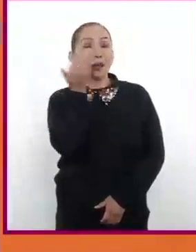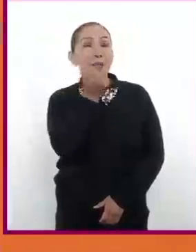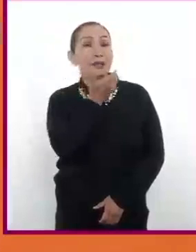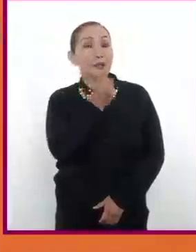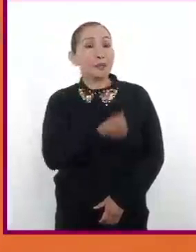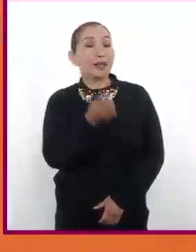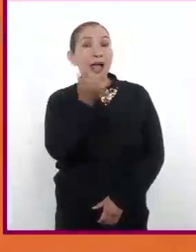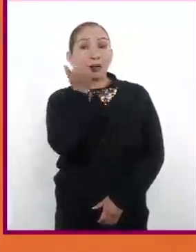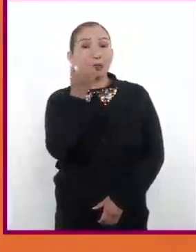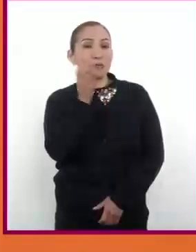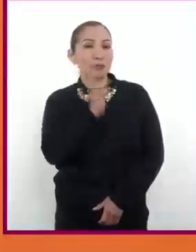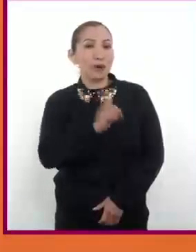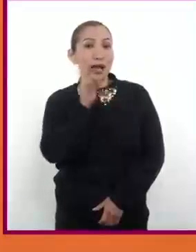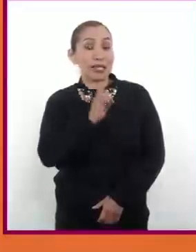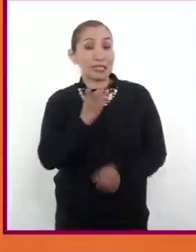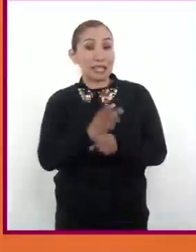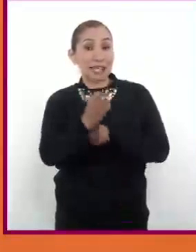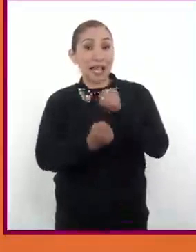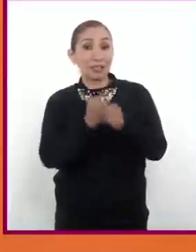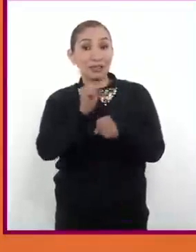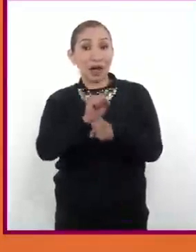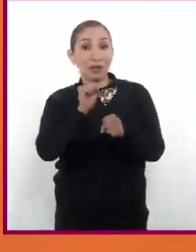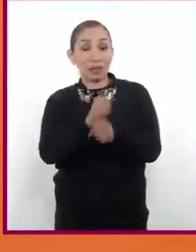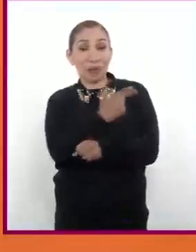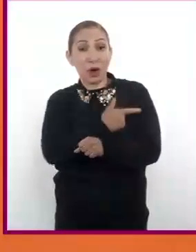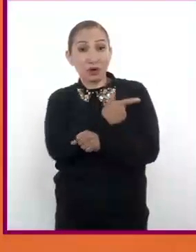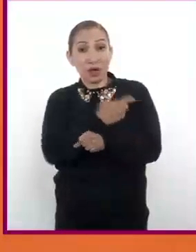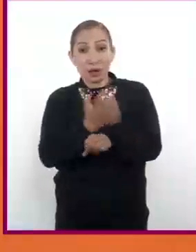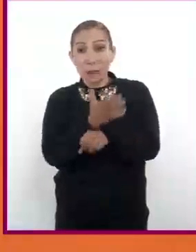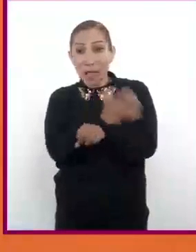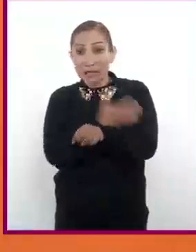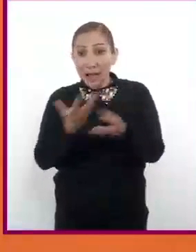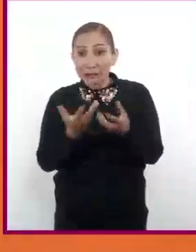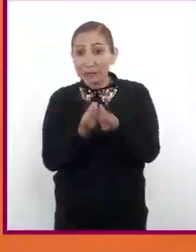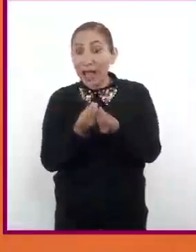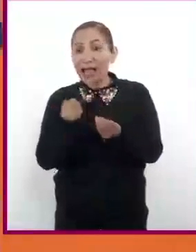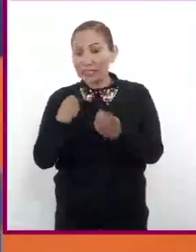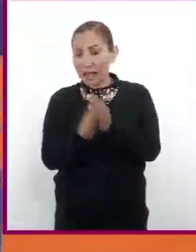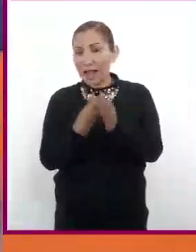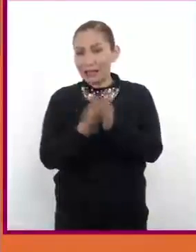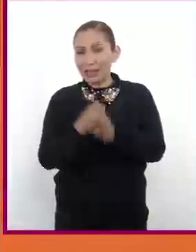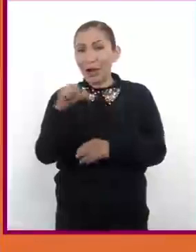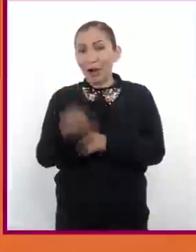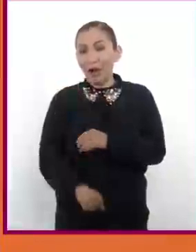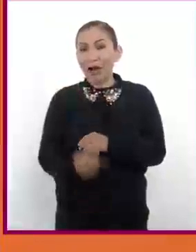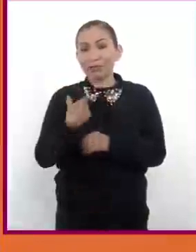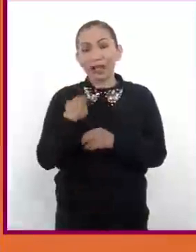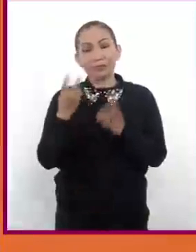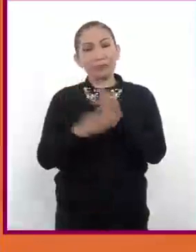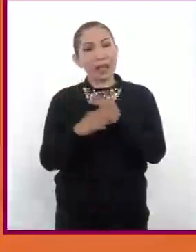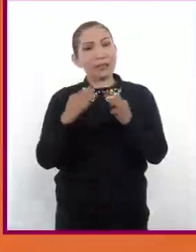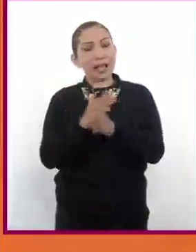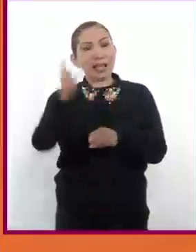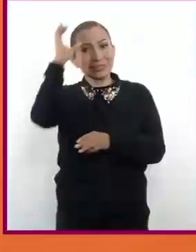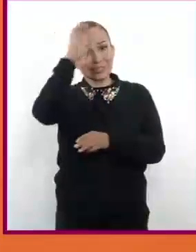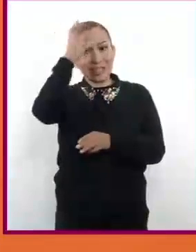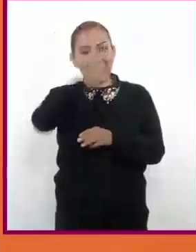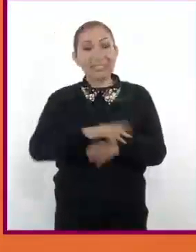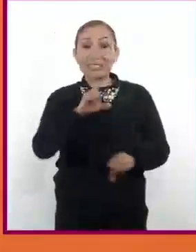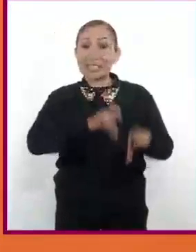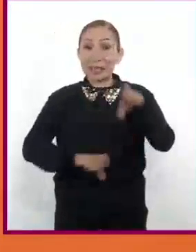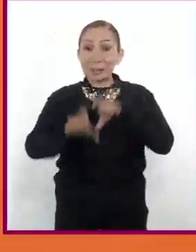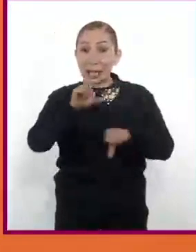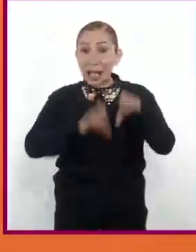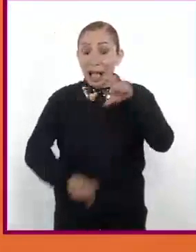tercer grado de secundaria. Es un gusto acompañarlas y acompañarlos en una sesión más de la asignatura de Ciencias